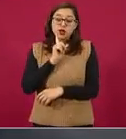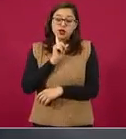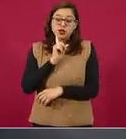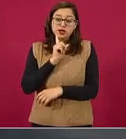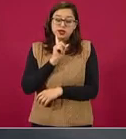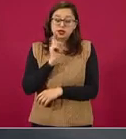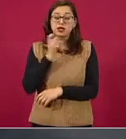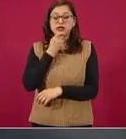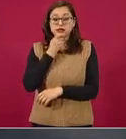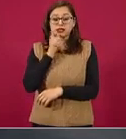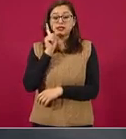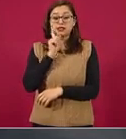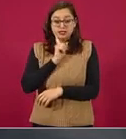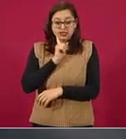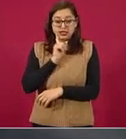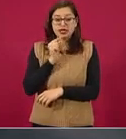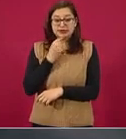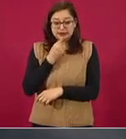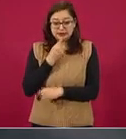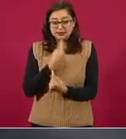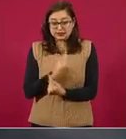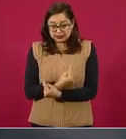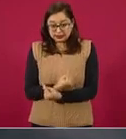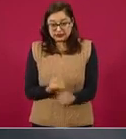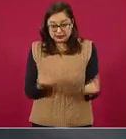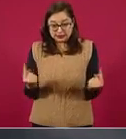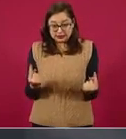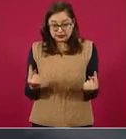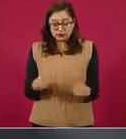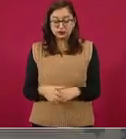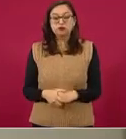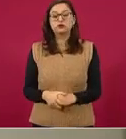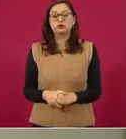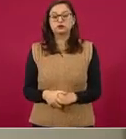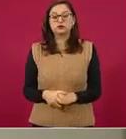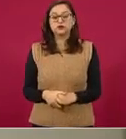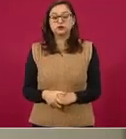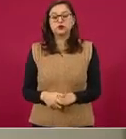esta ocasión, además de venir como comunicadora,